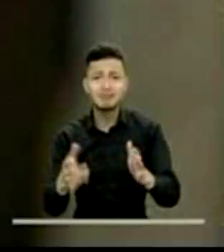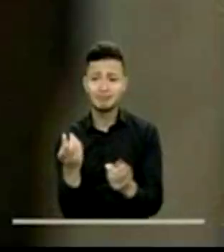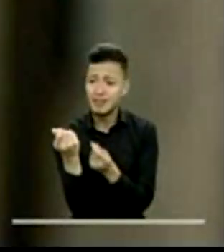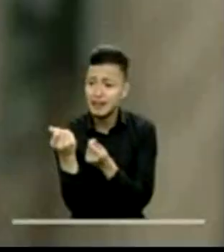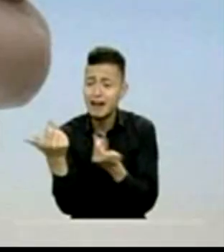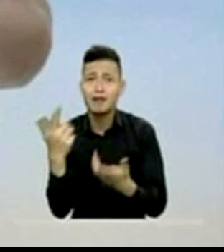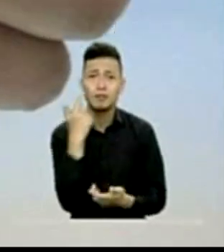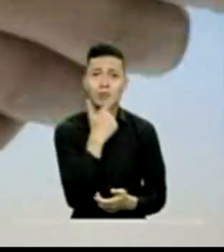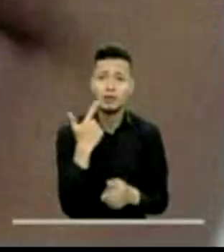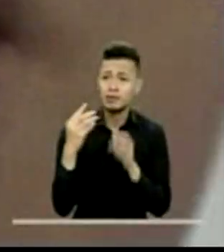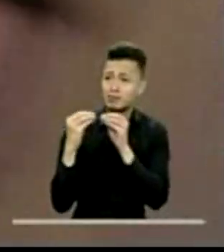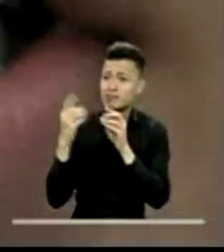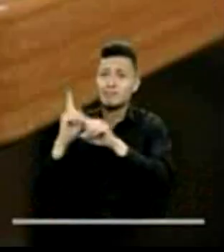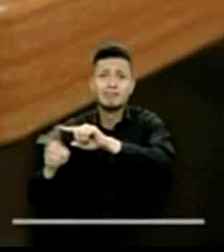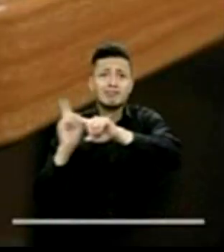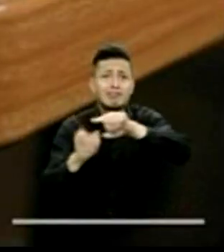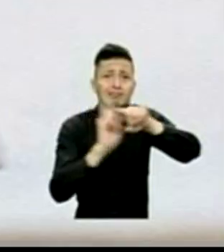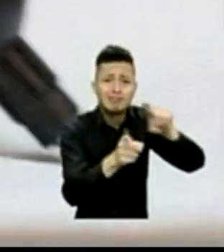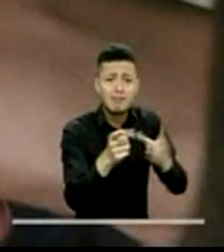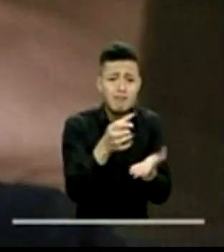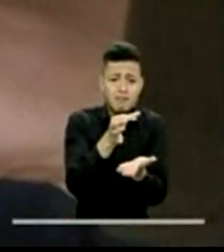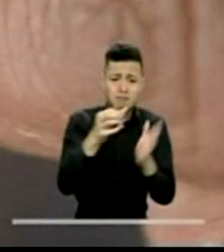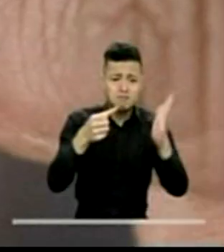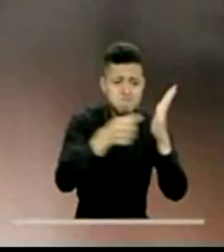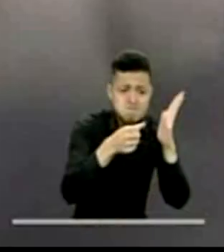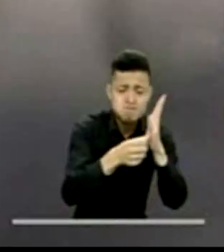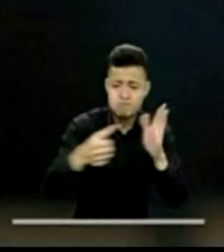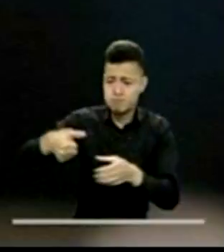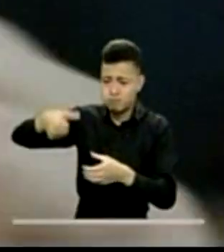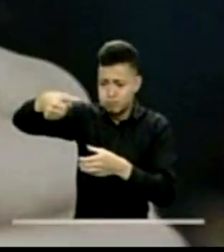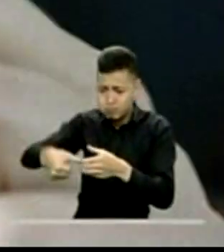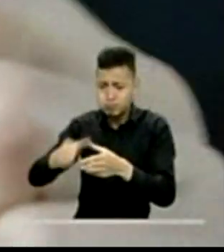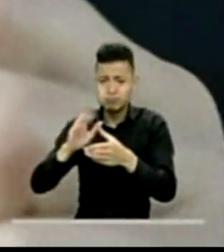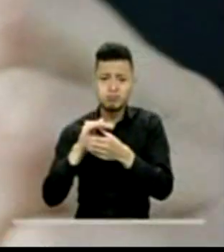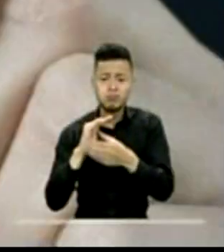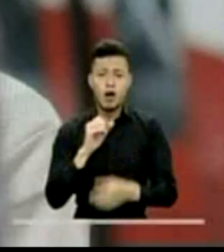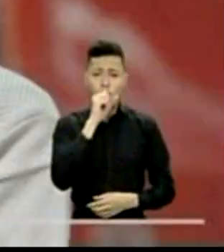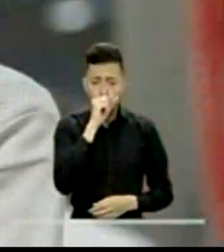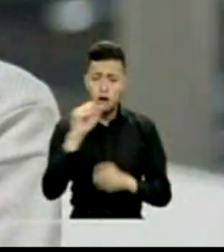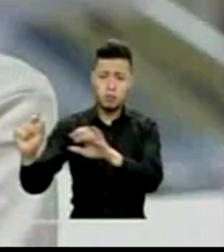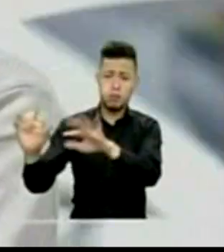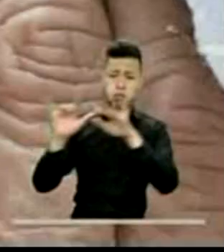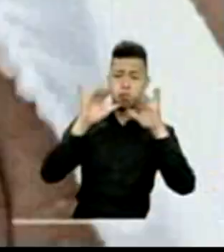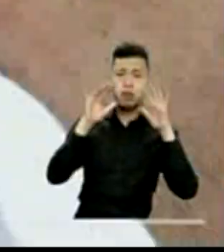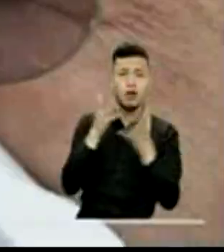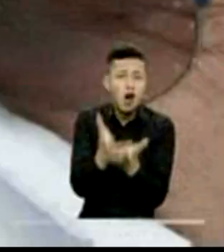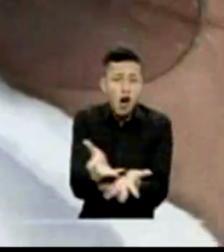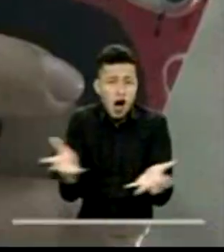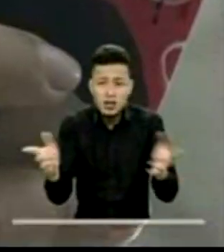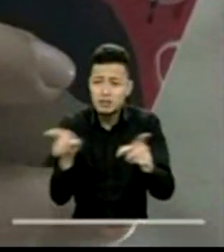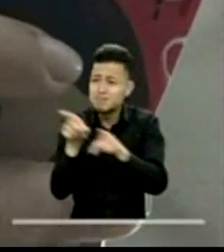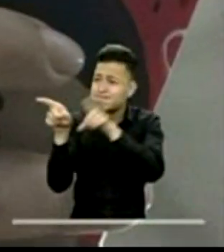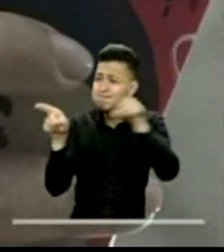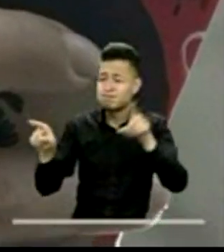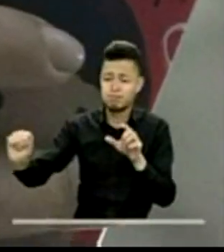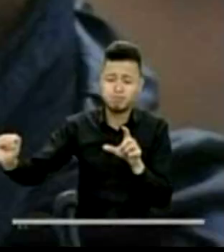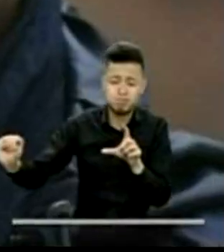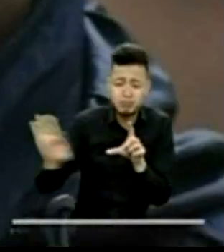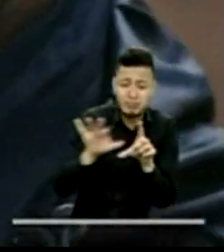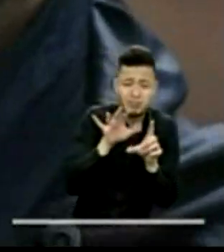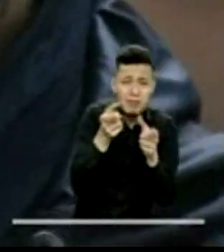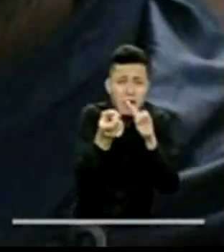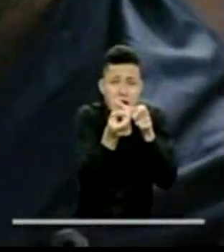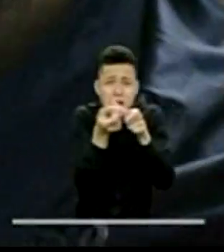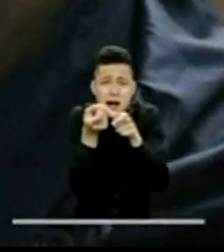dinero, puertas, manos, bocas, mesas, lapiceros, botones, cisternas. Una microgota de saliva, lágrimas o moco de algún contagiado